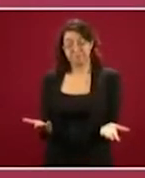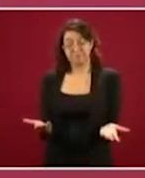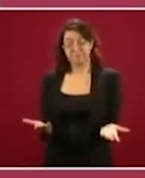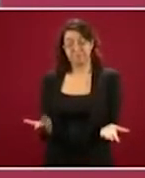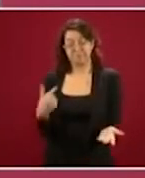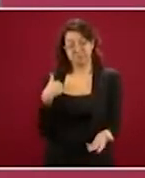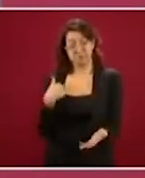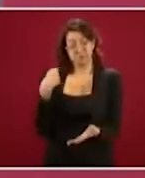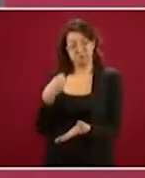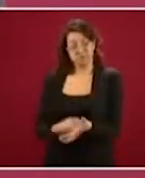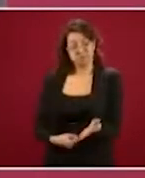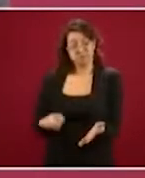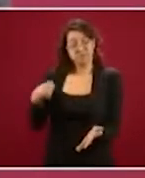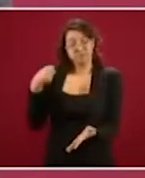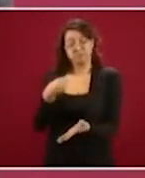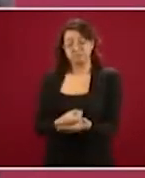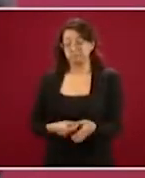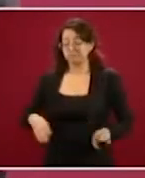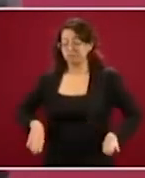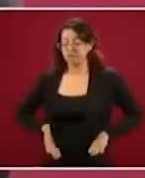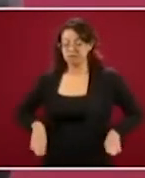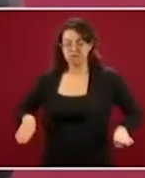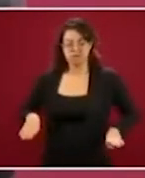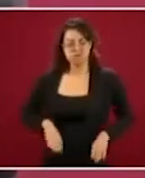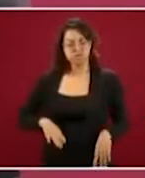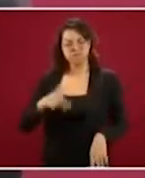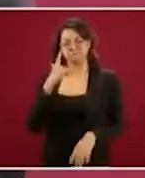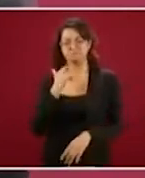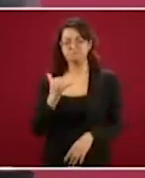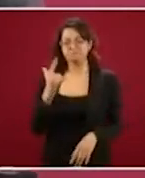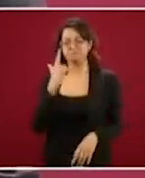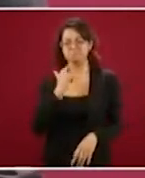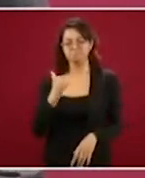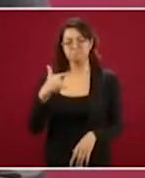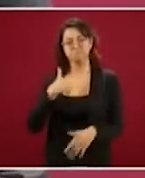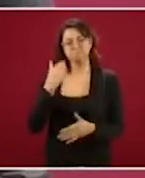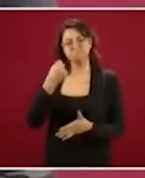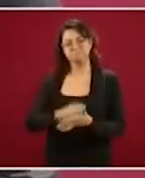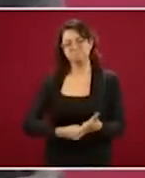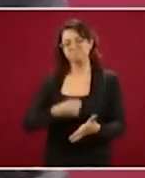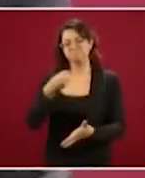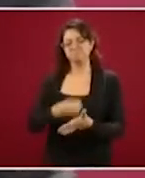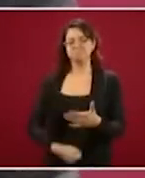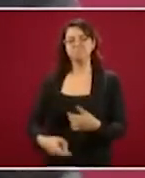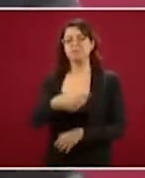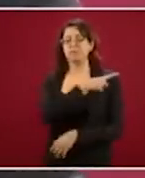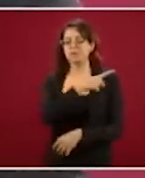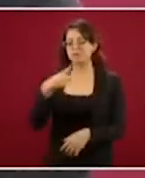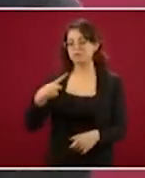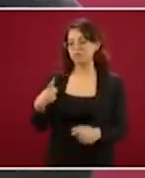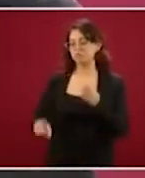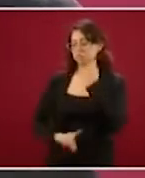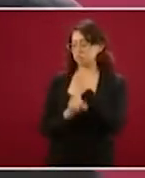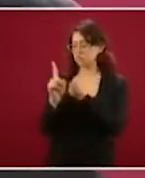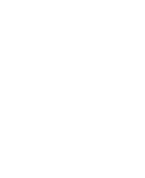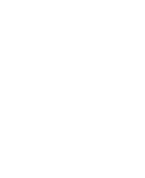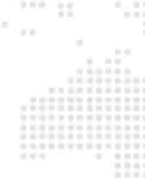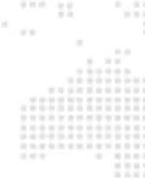soy perseverante, yo insisto que hay que atender las causas.